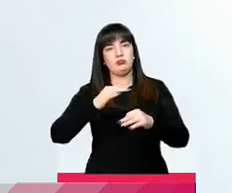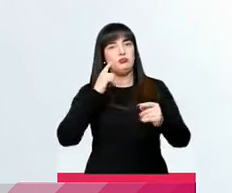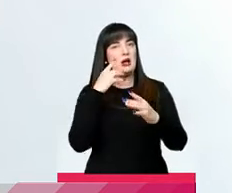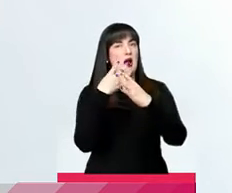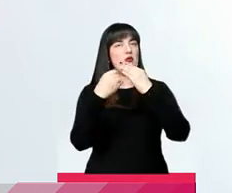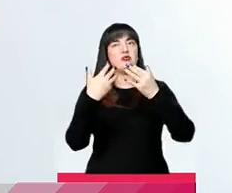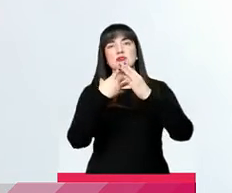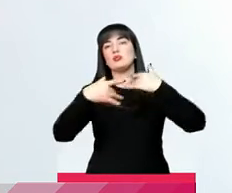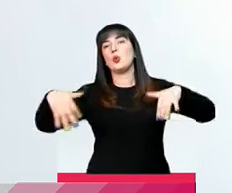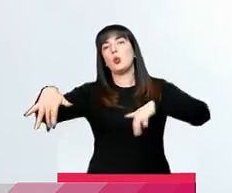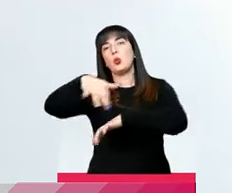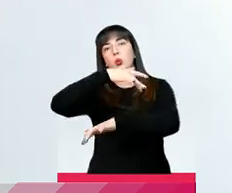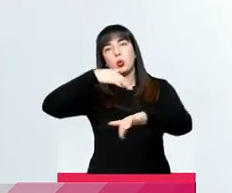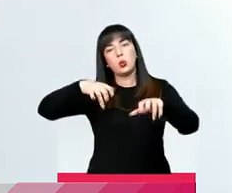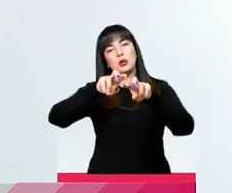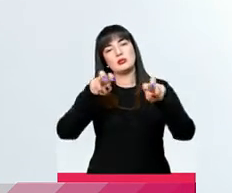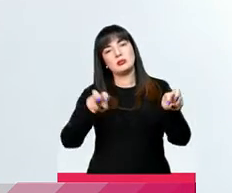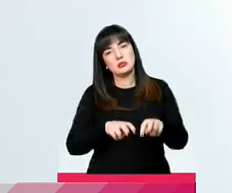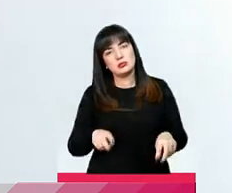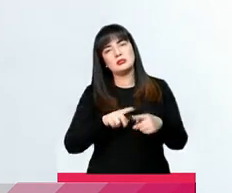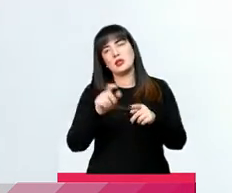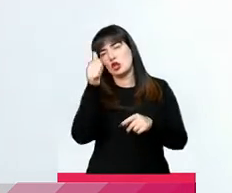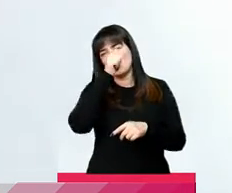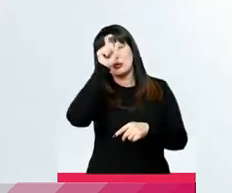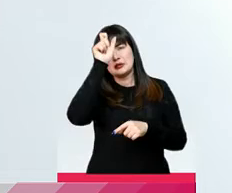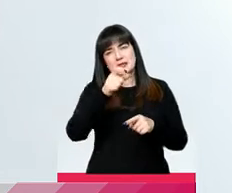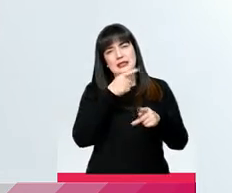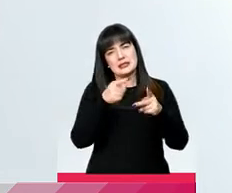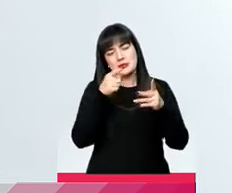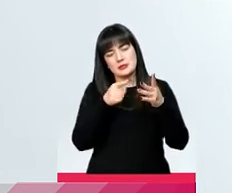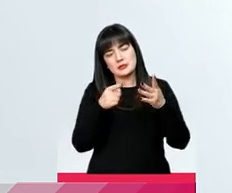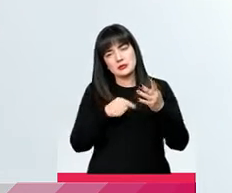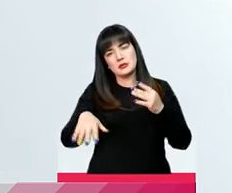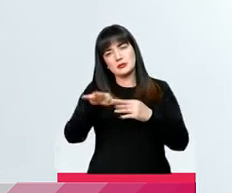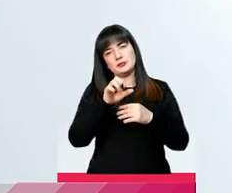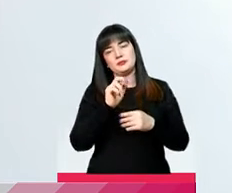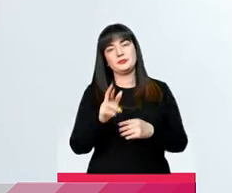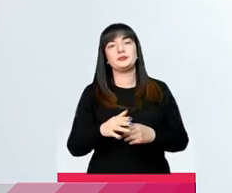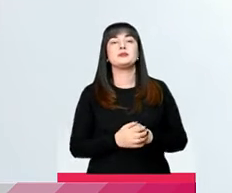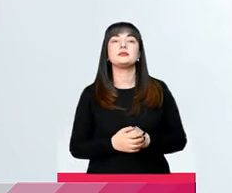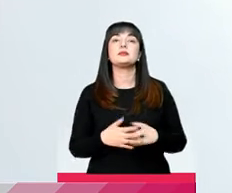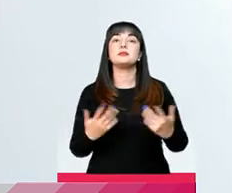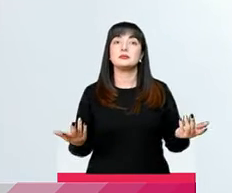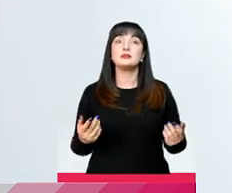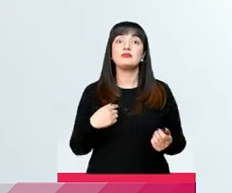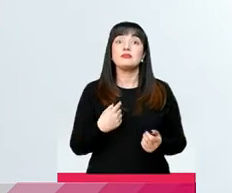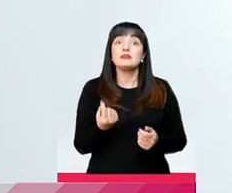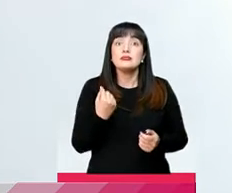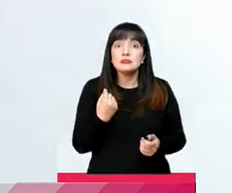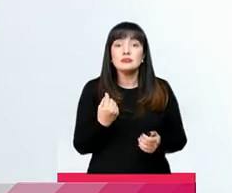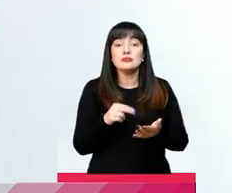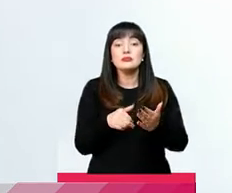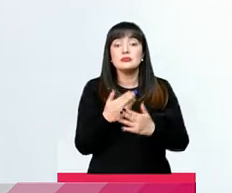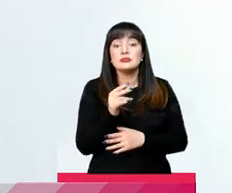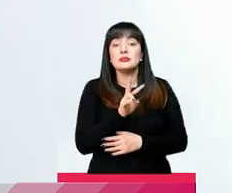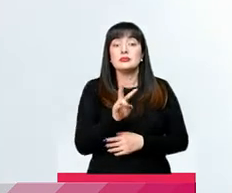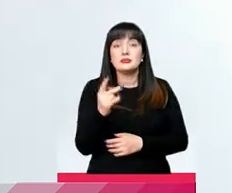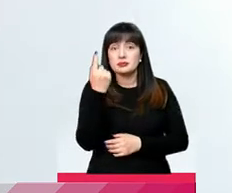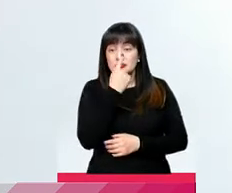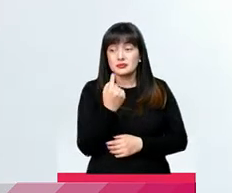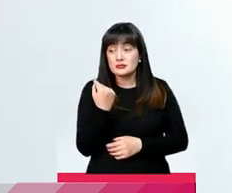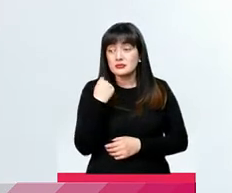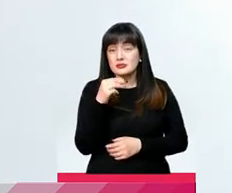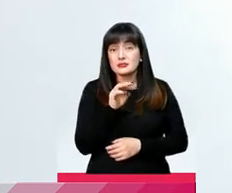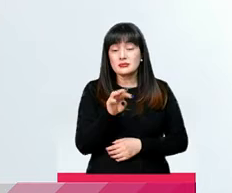y se llevaban a cabo cada domingo de la semana en el barrio Musú. Sin embargo, a partir del 22 de septiembre, de este martes 22